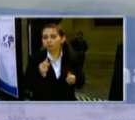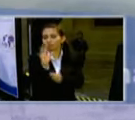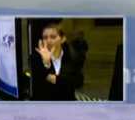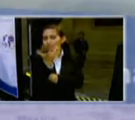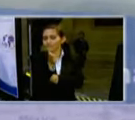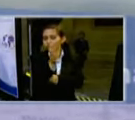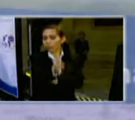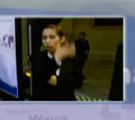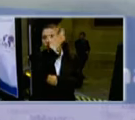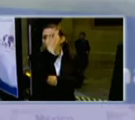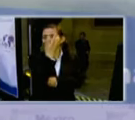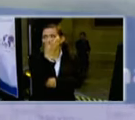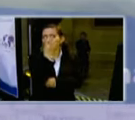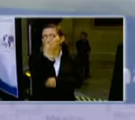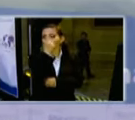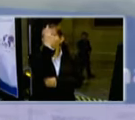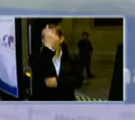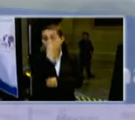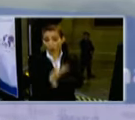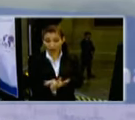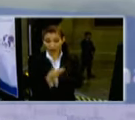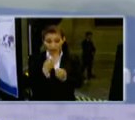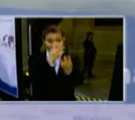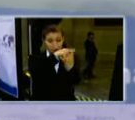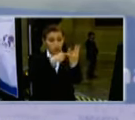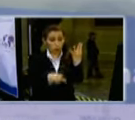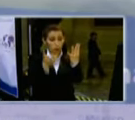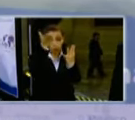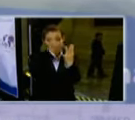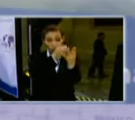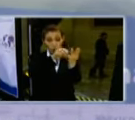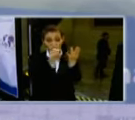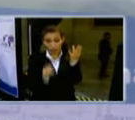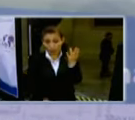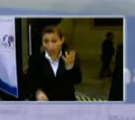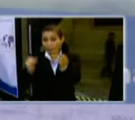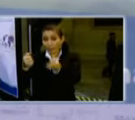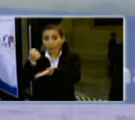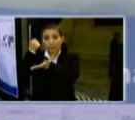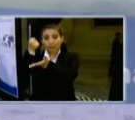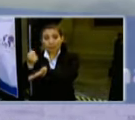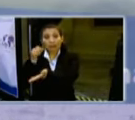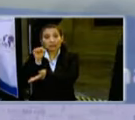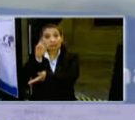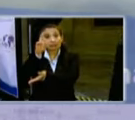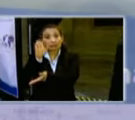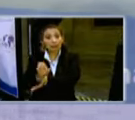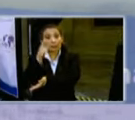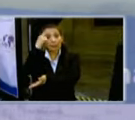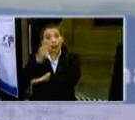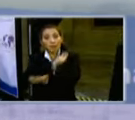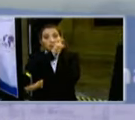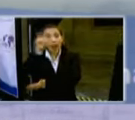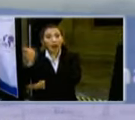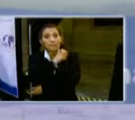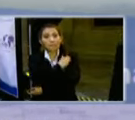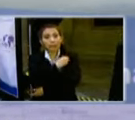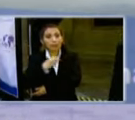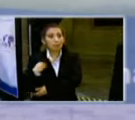alrededor de un cuarto del presupuesto de la Secretaría de Relaciones Exteriores para pagar